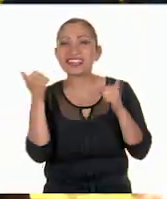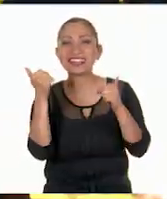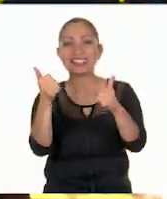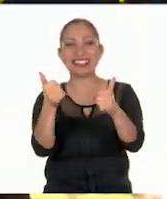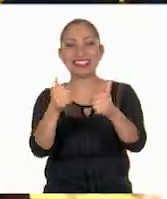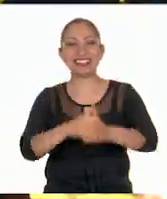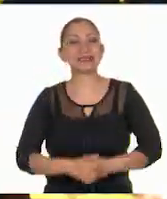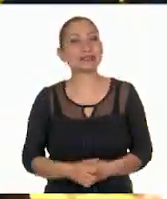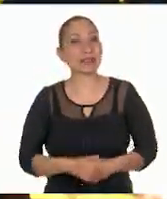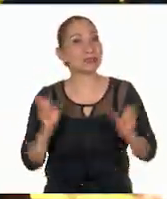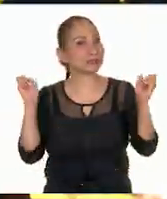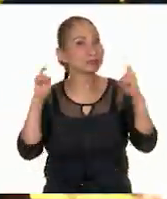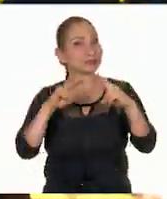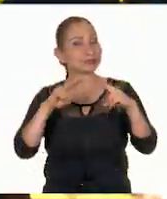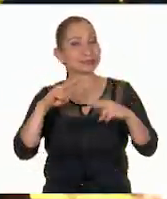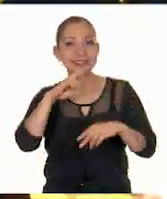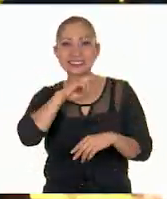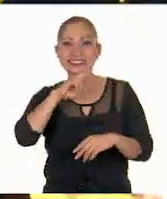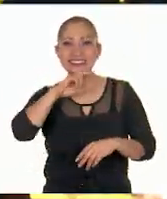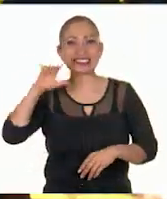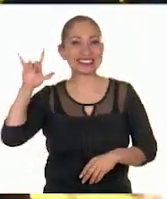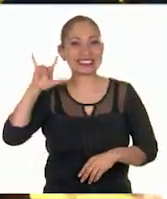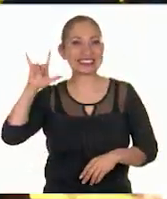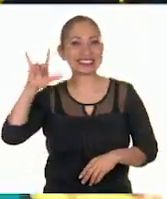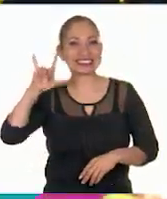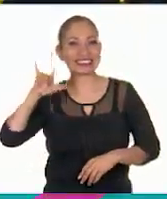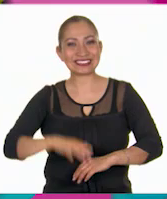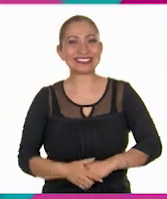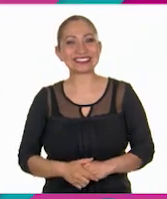bien! ¡Nos vemos pronto!